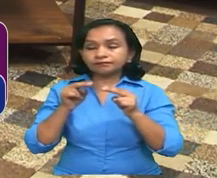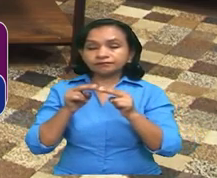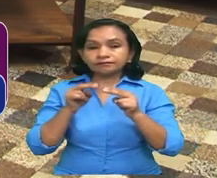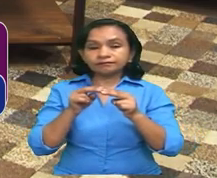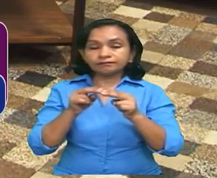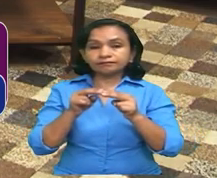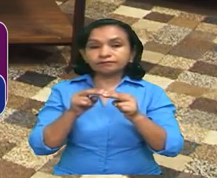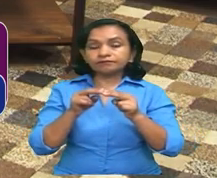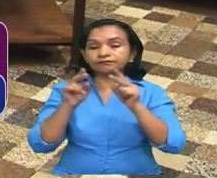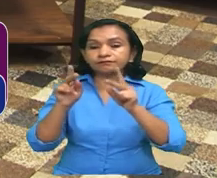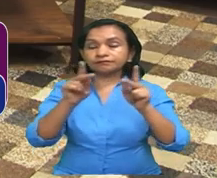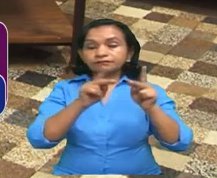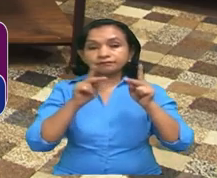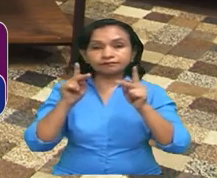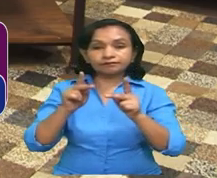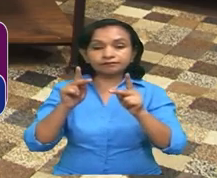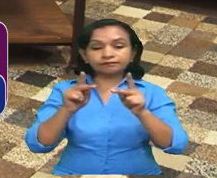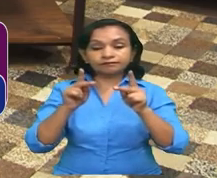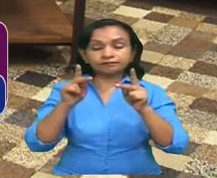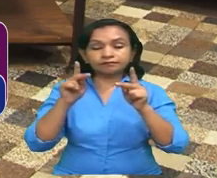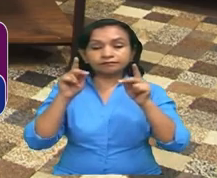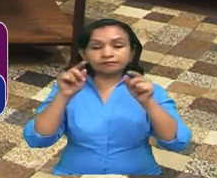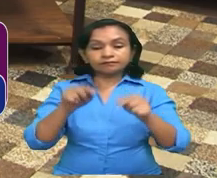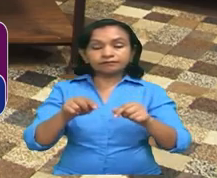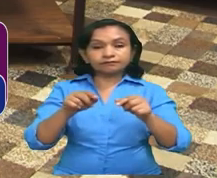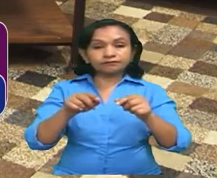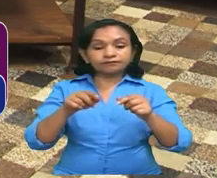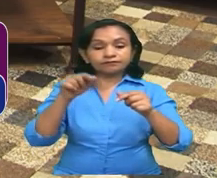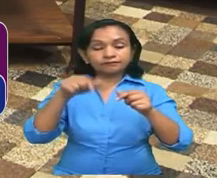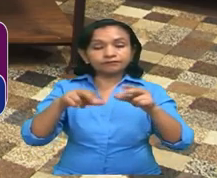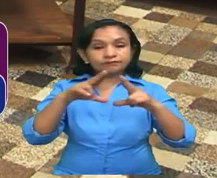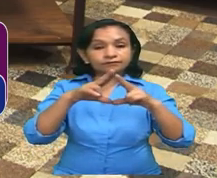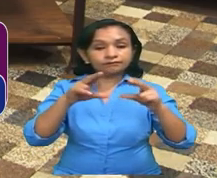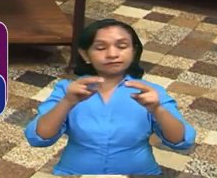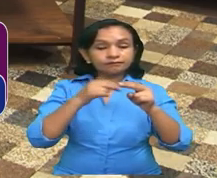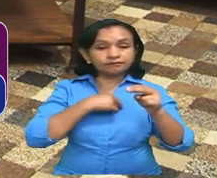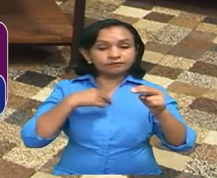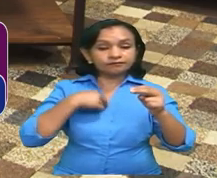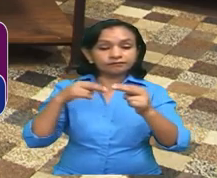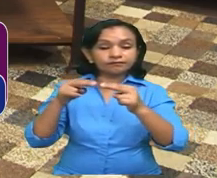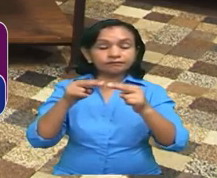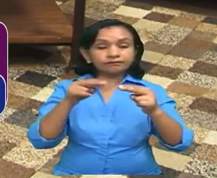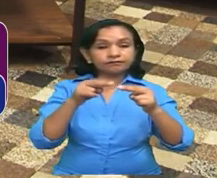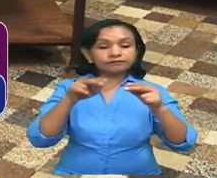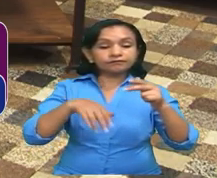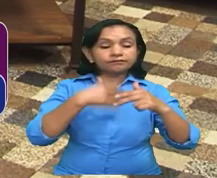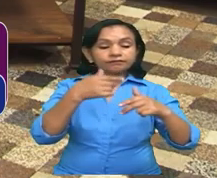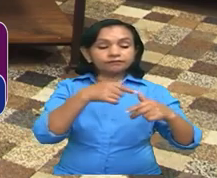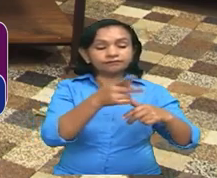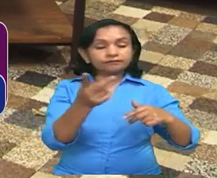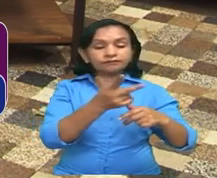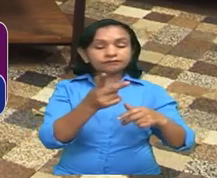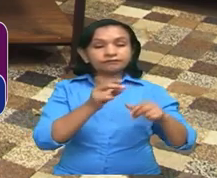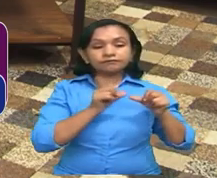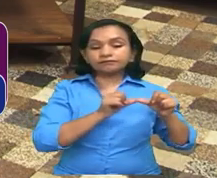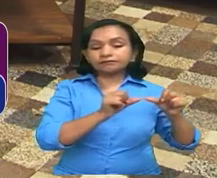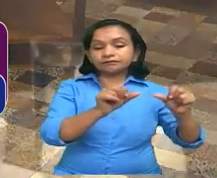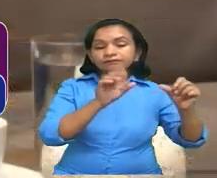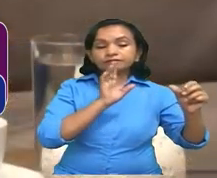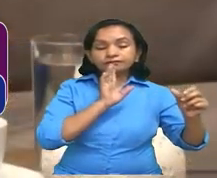esa comunicación, la idea es que se queden ellos trabajando. Nosotros, como te mencionamos, somos facilitadores, creamos el espacio y damos